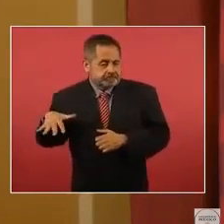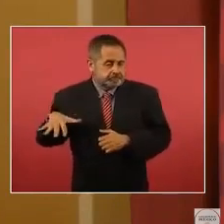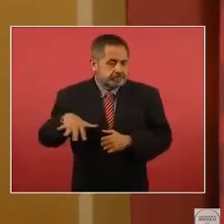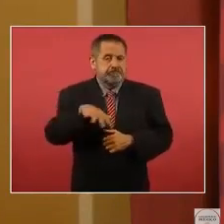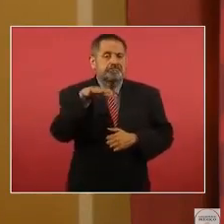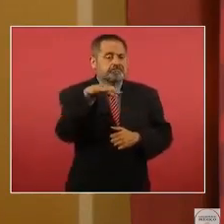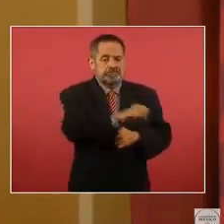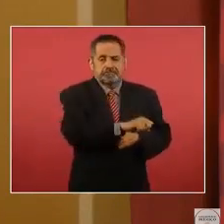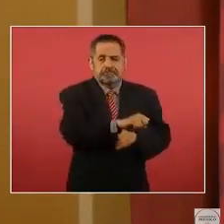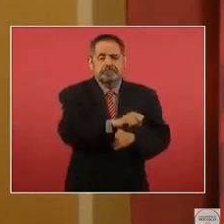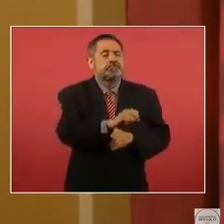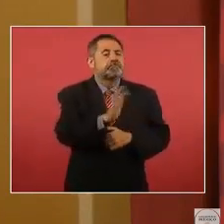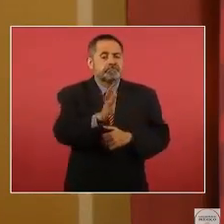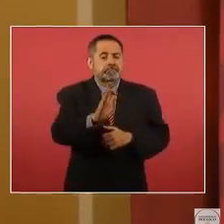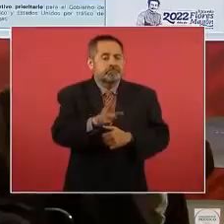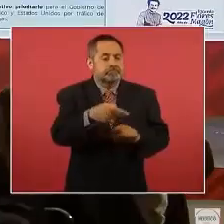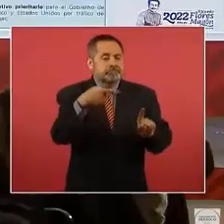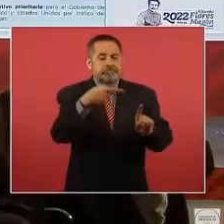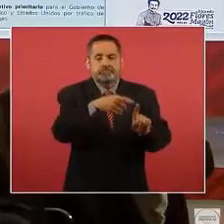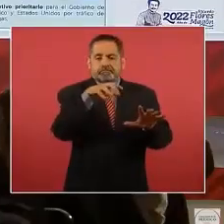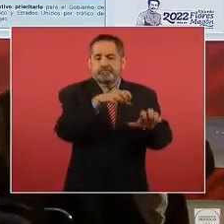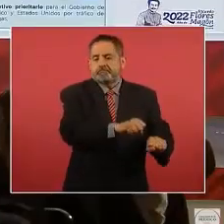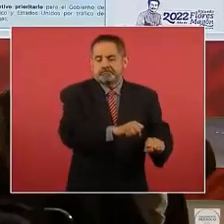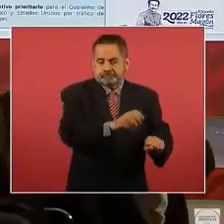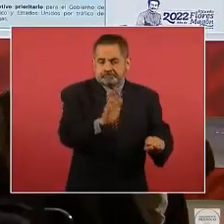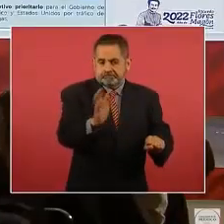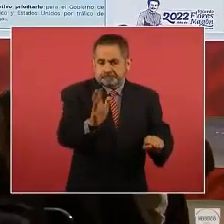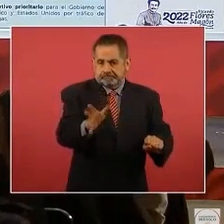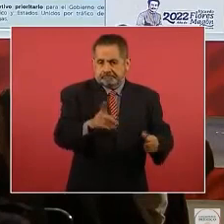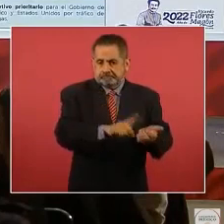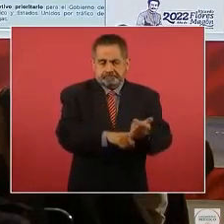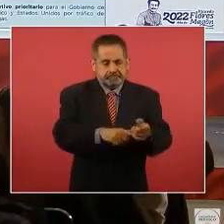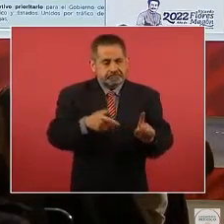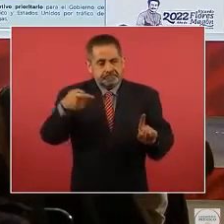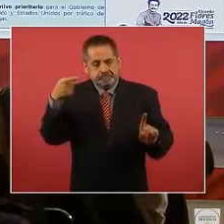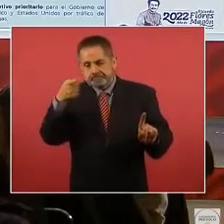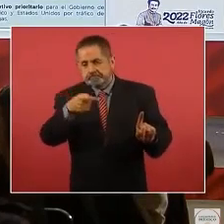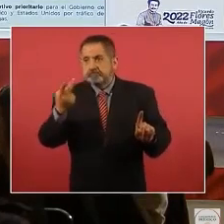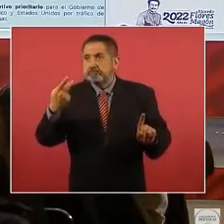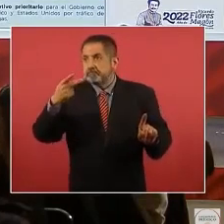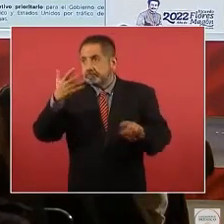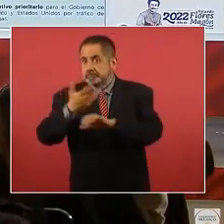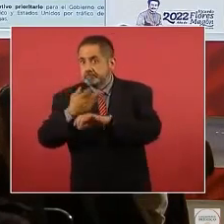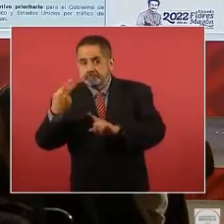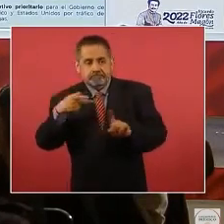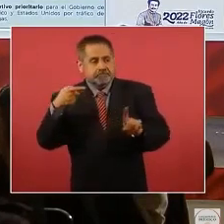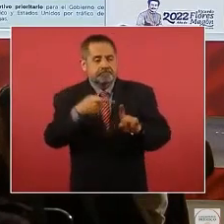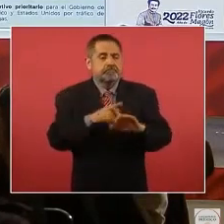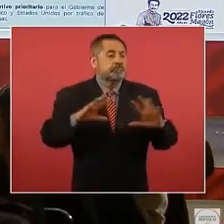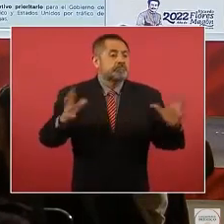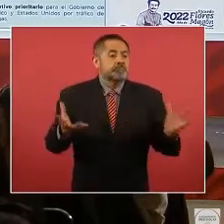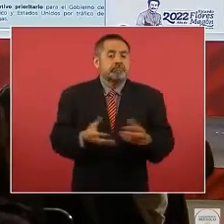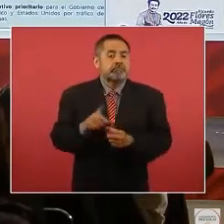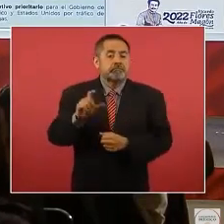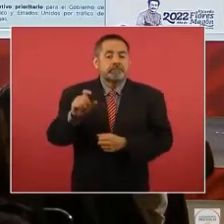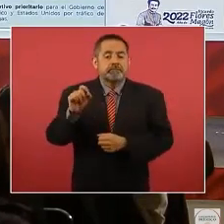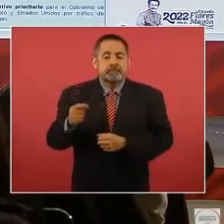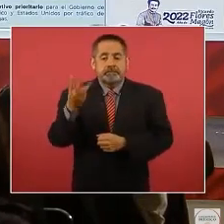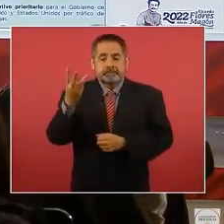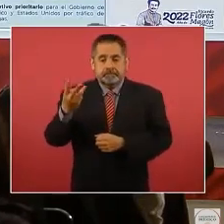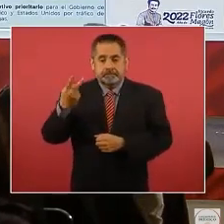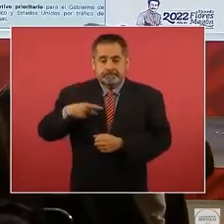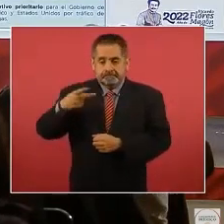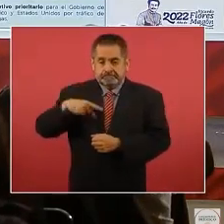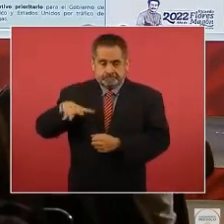a uno de los objetivos prioritarios del gobierno de méxico y eeuu esos son los 23 detenciones